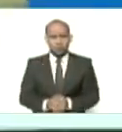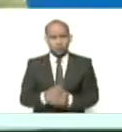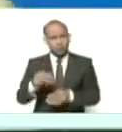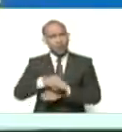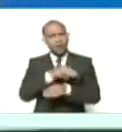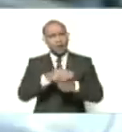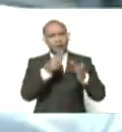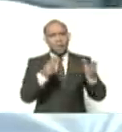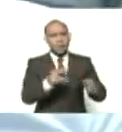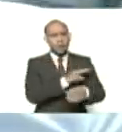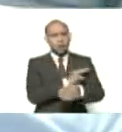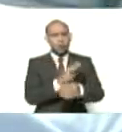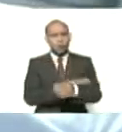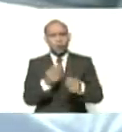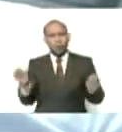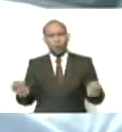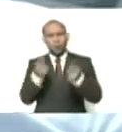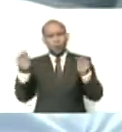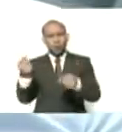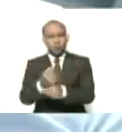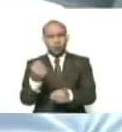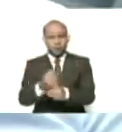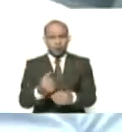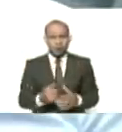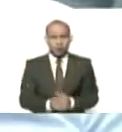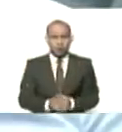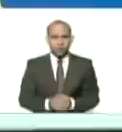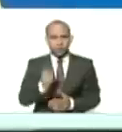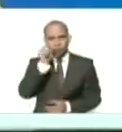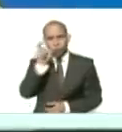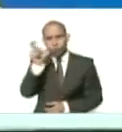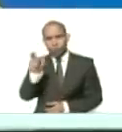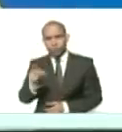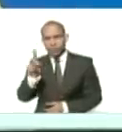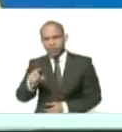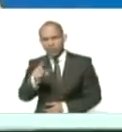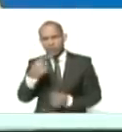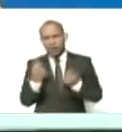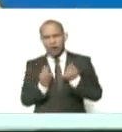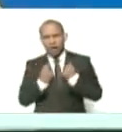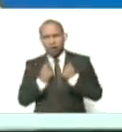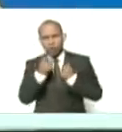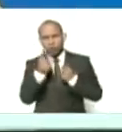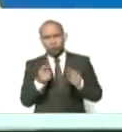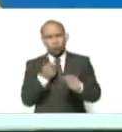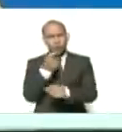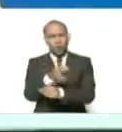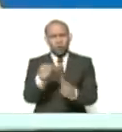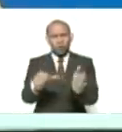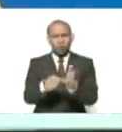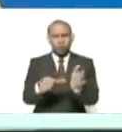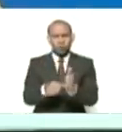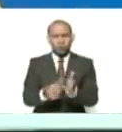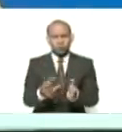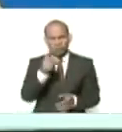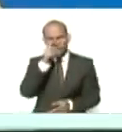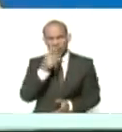Poder Popular para los Trabajadores. Y Aristóbulo, ¿en qué año te graduaste tú en la UPEL en El Paraíso?